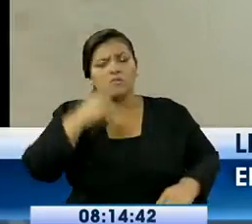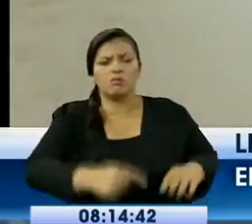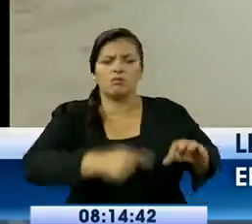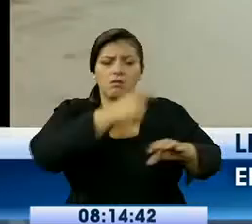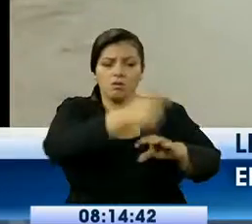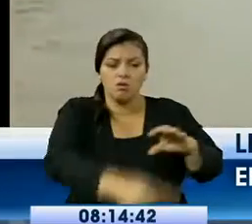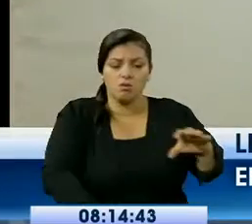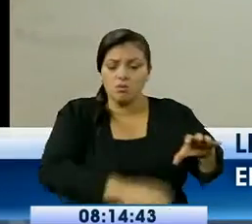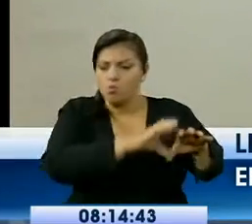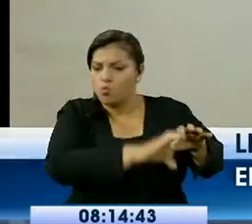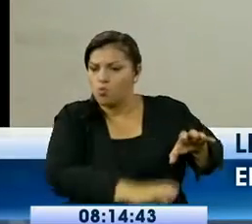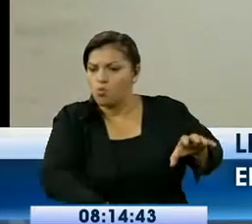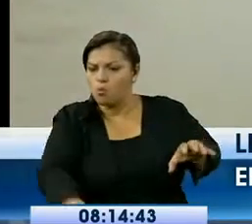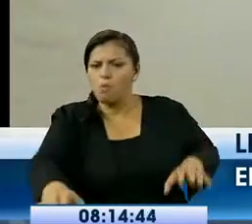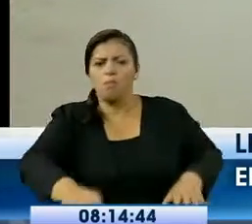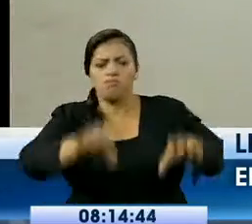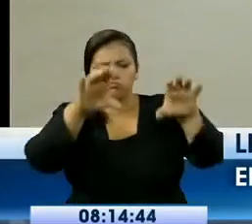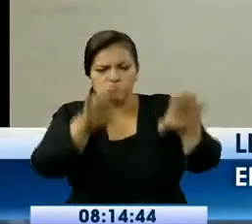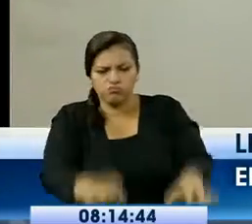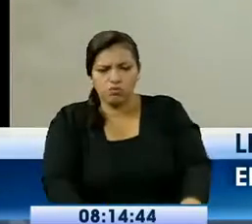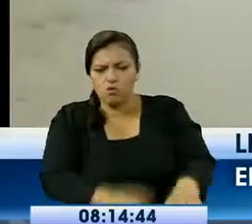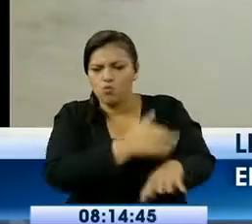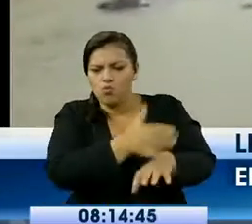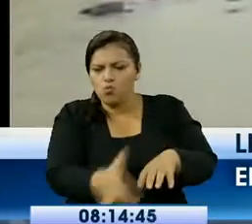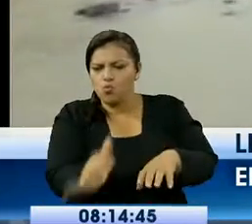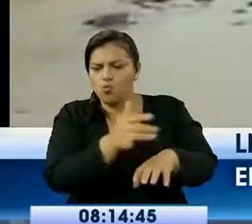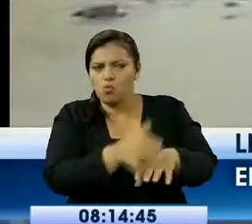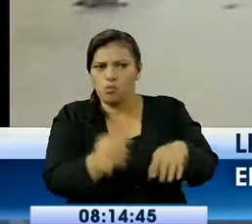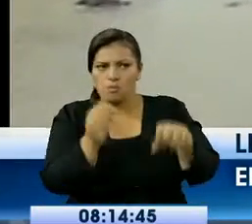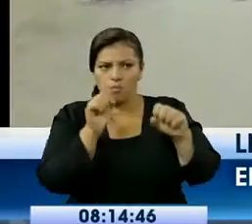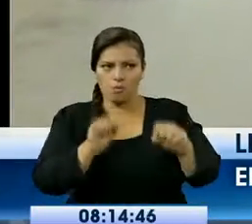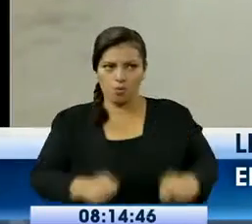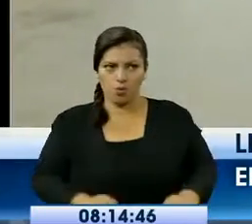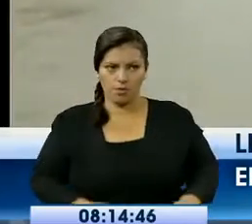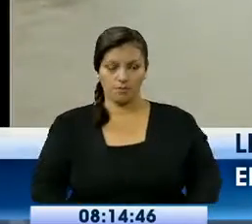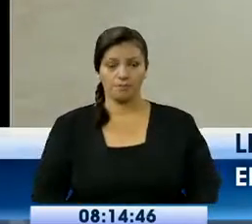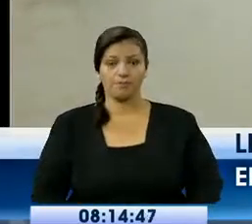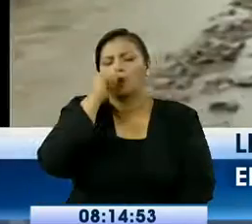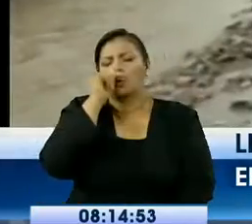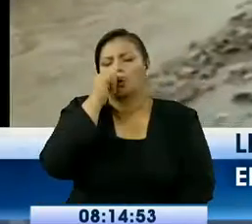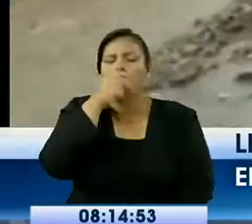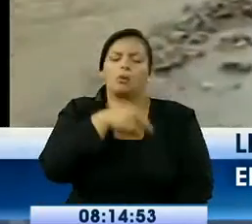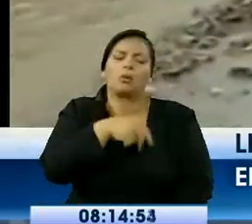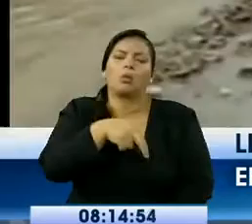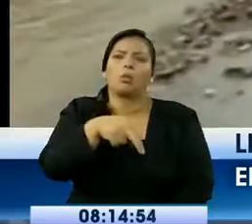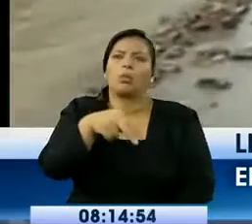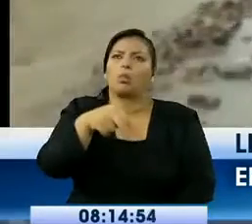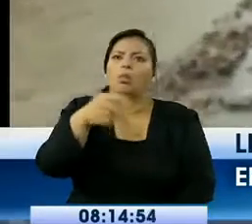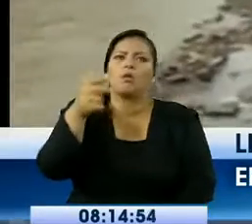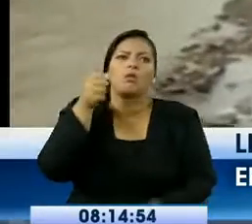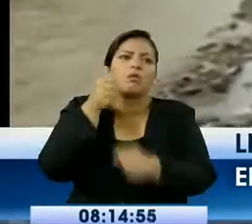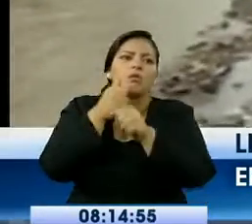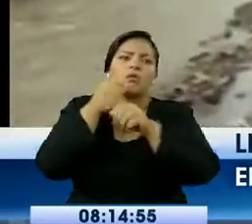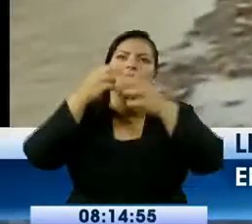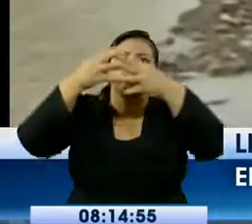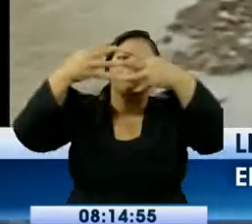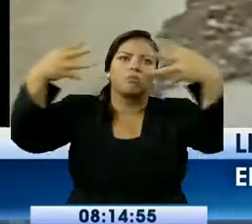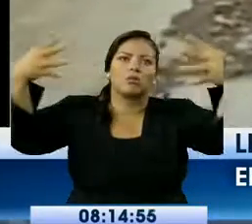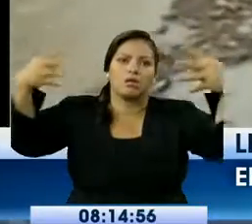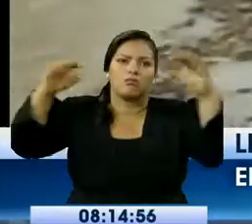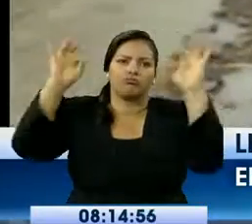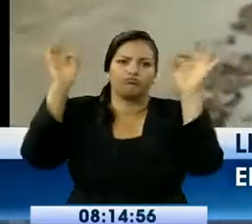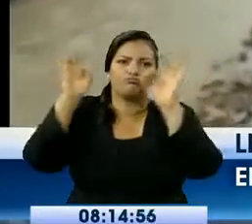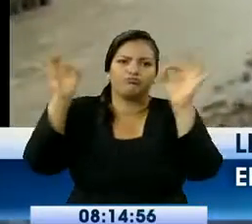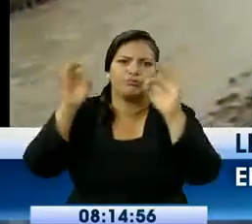lado. Y otra cosa es que también los medidores muy bajos lo han dejado la empresa eléctrica. Veíamos en pantalla cómo